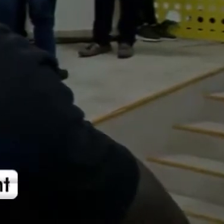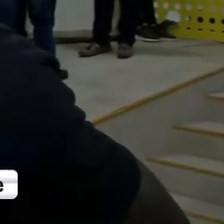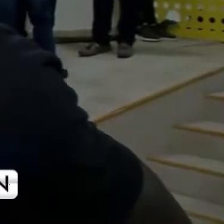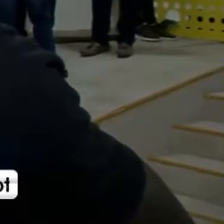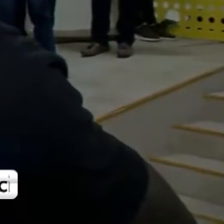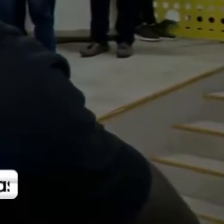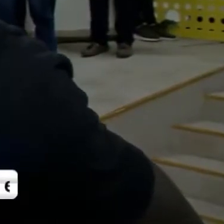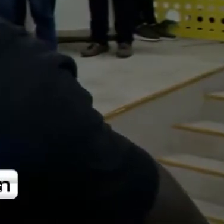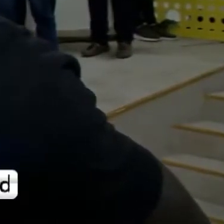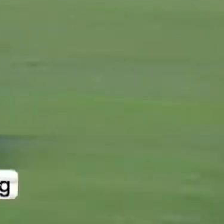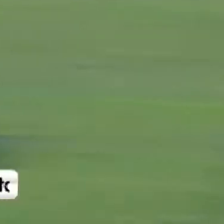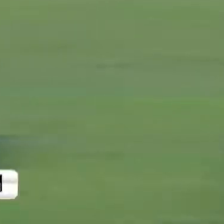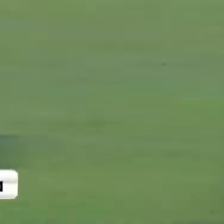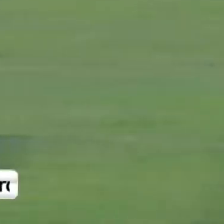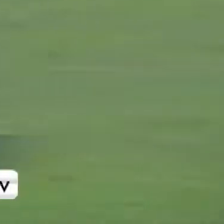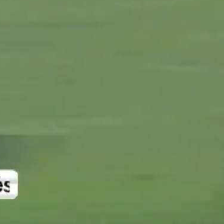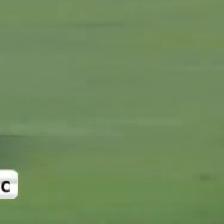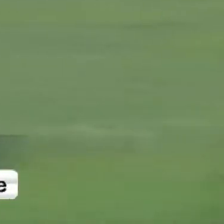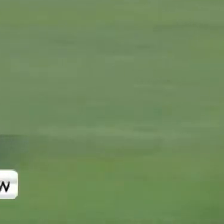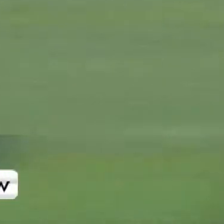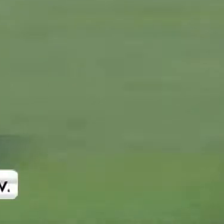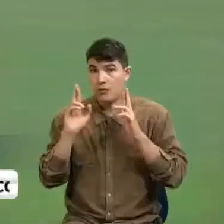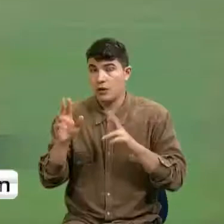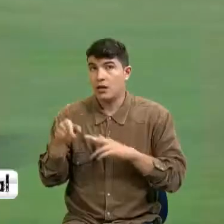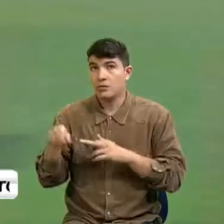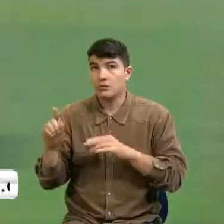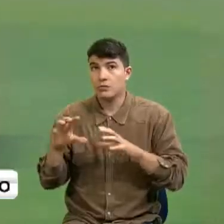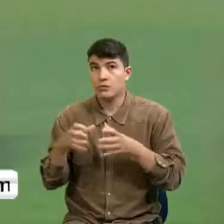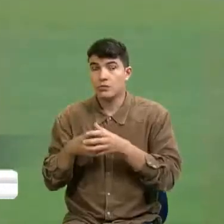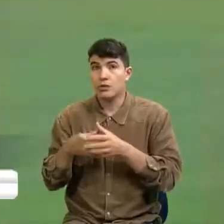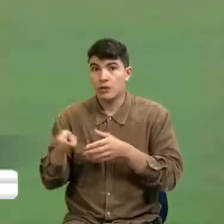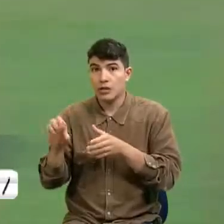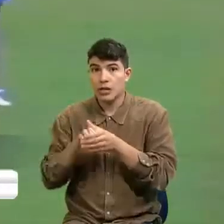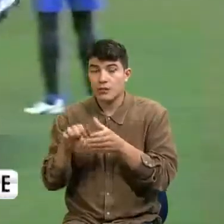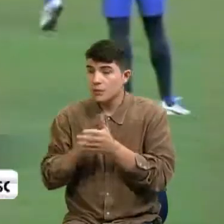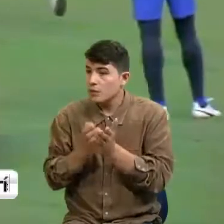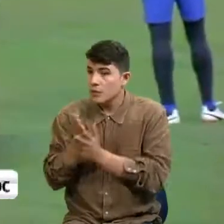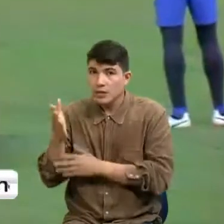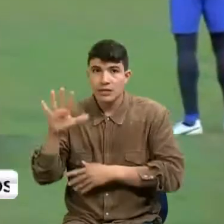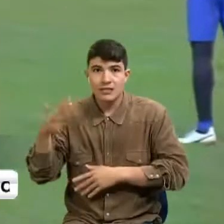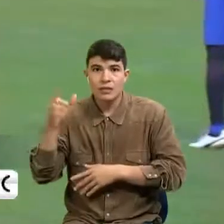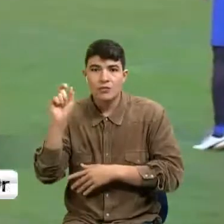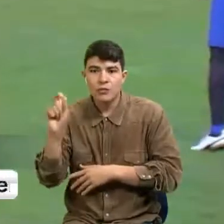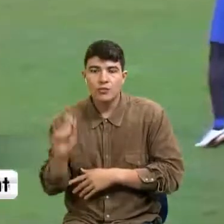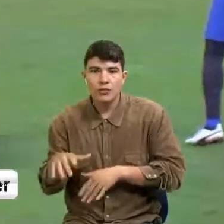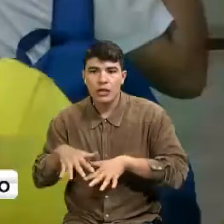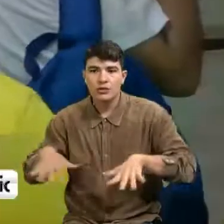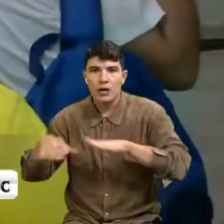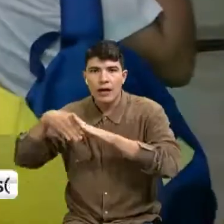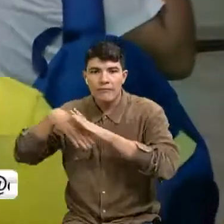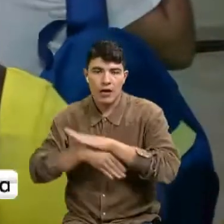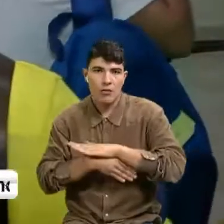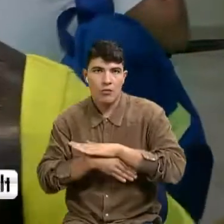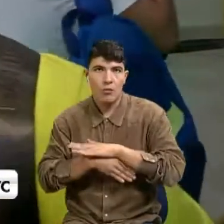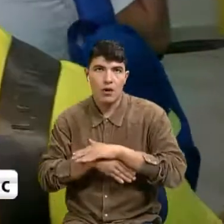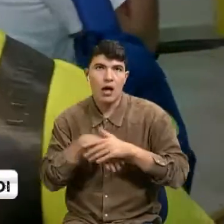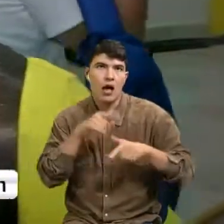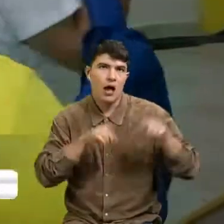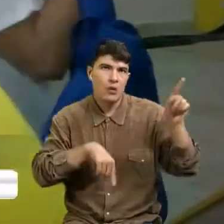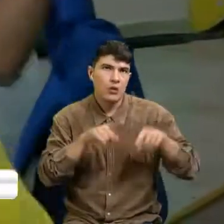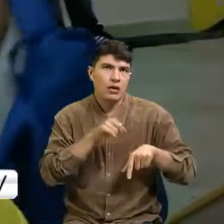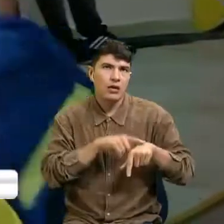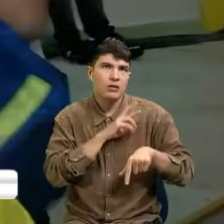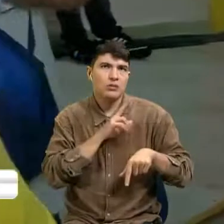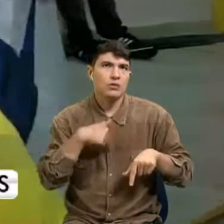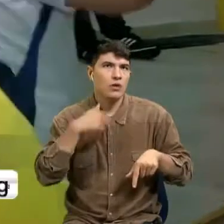de norte para arriba todo eso eso sí la presión no termina el equipo continúa a sólo cinco puntos de la zona de descenso a ese lastimosamente en